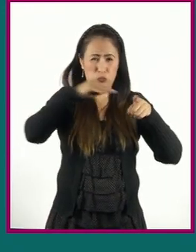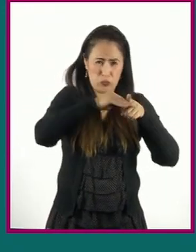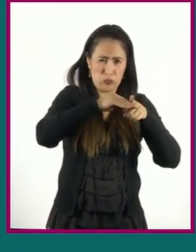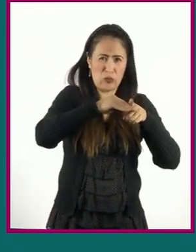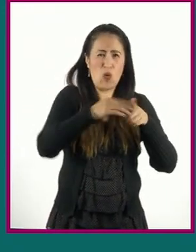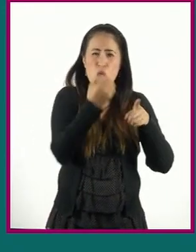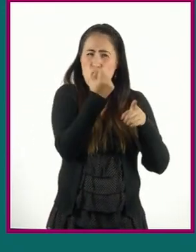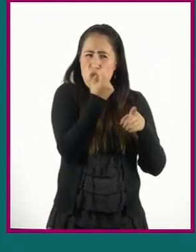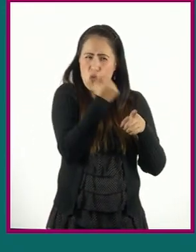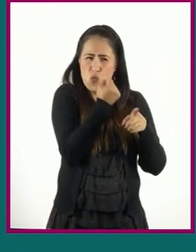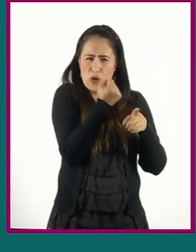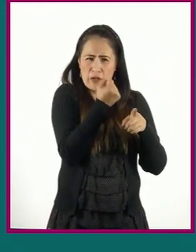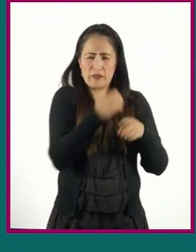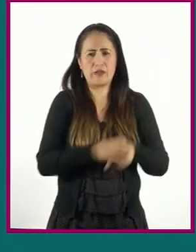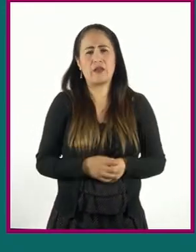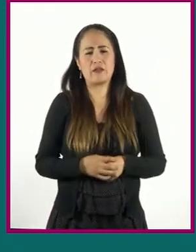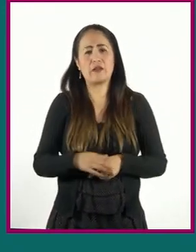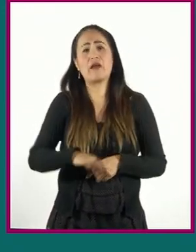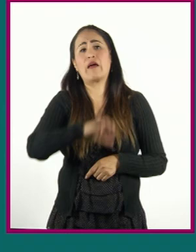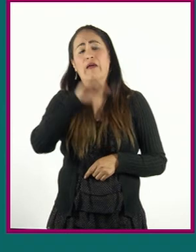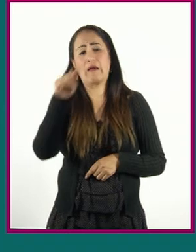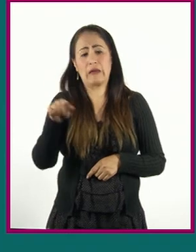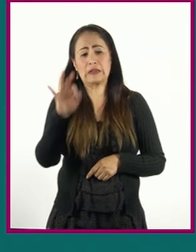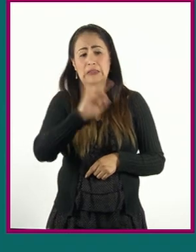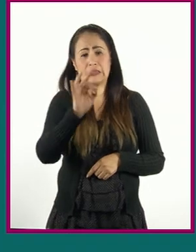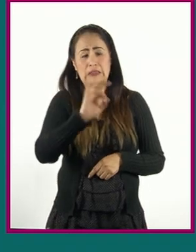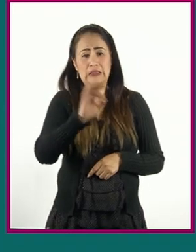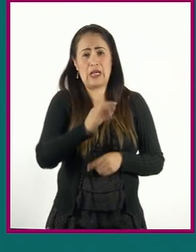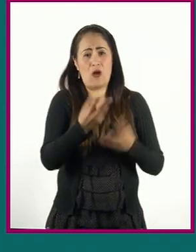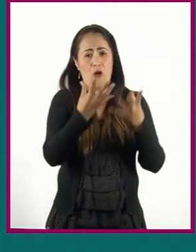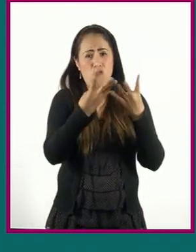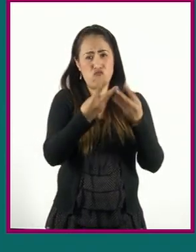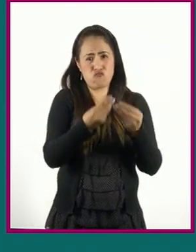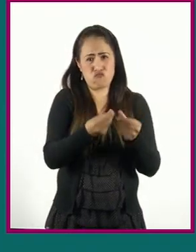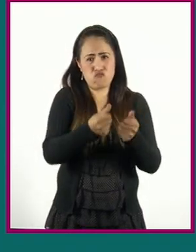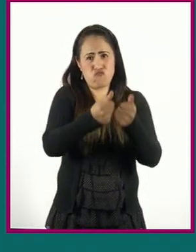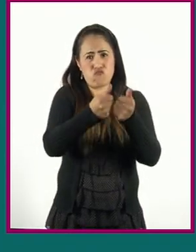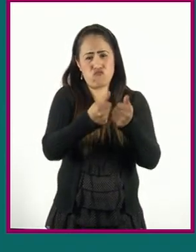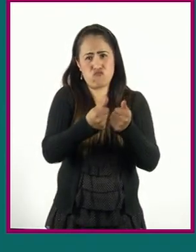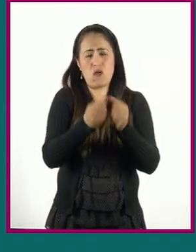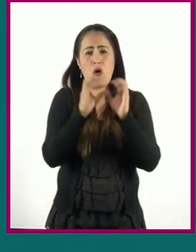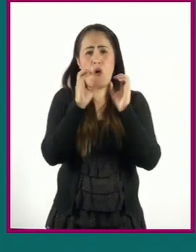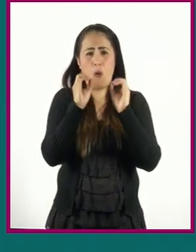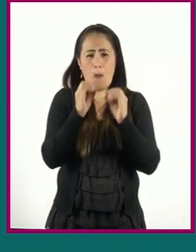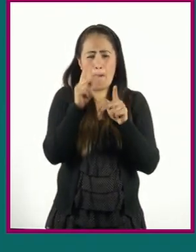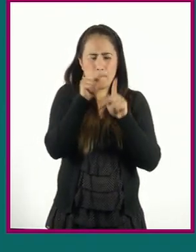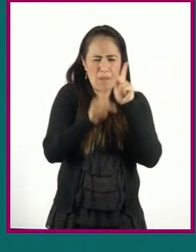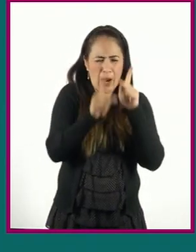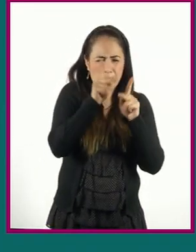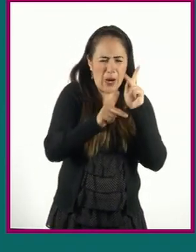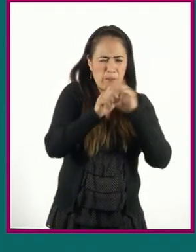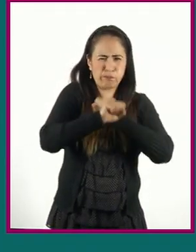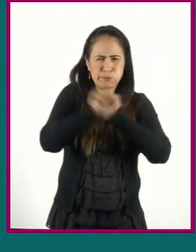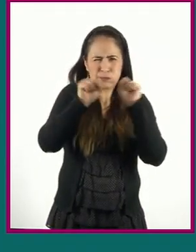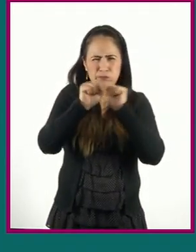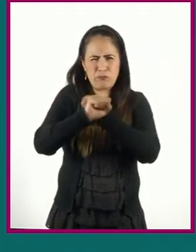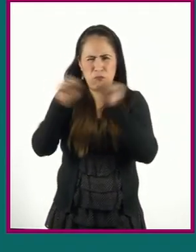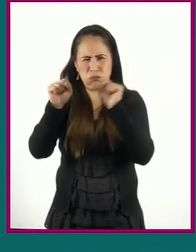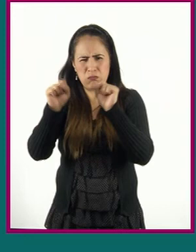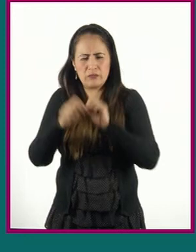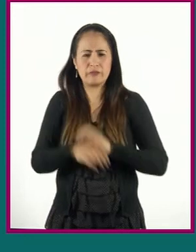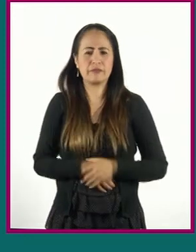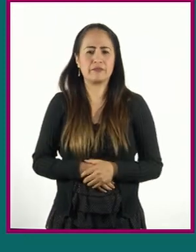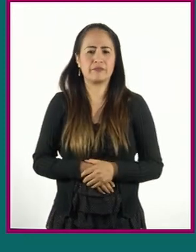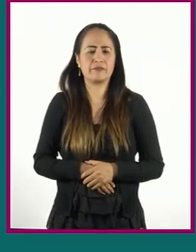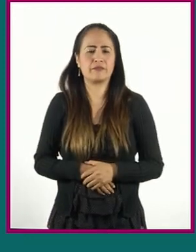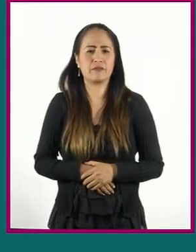suficientemente fuertes como para fundir los objetos o que se evaporen en pequeñas explosiones.